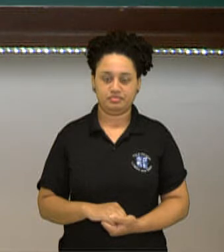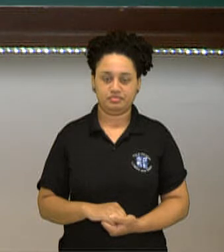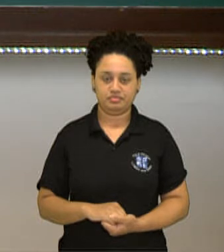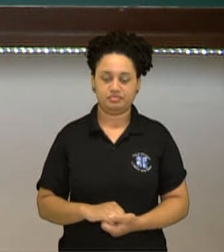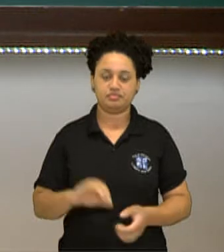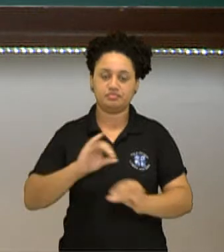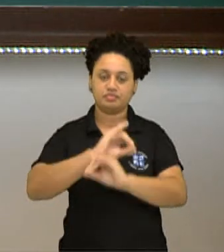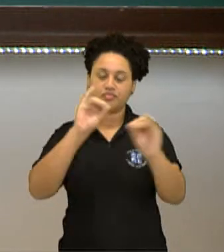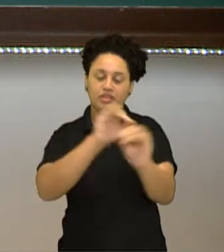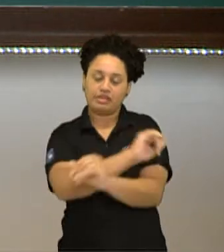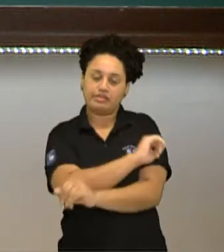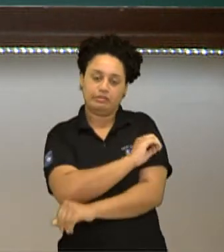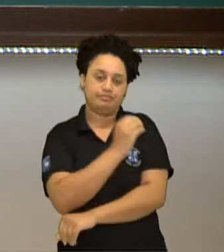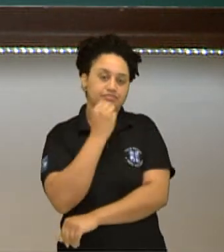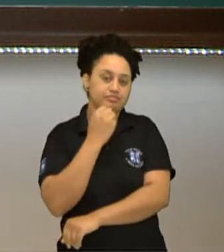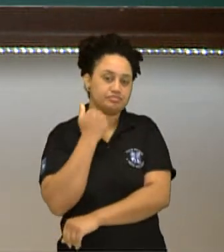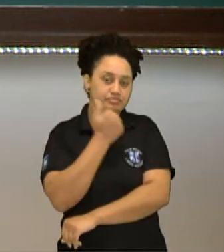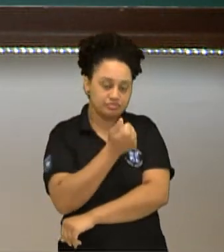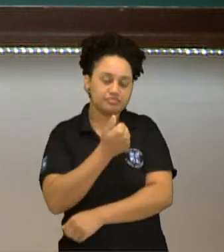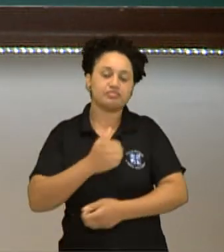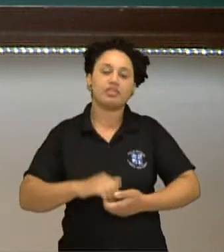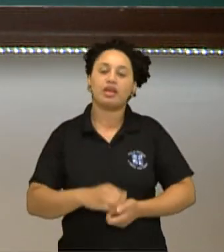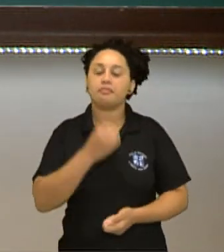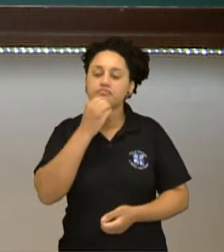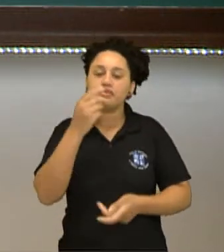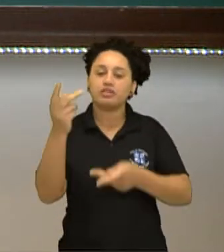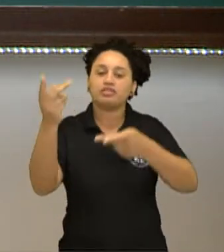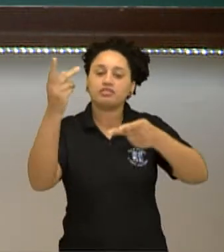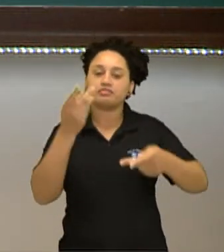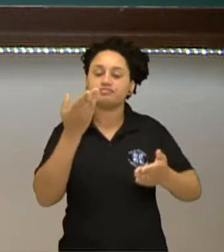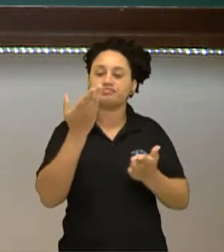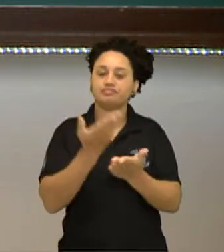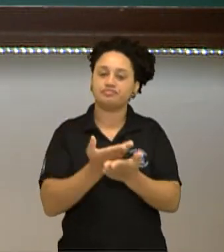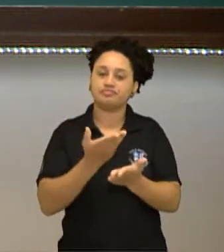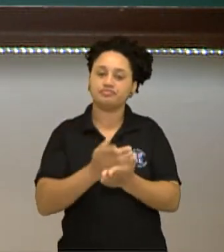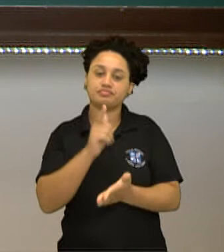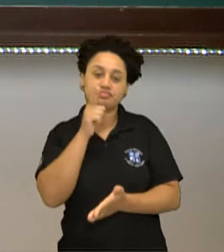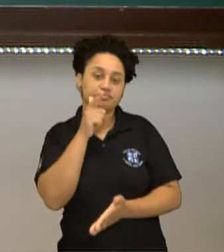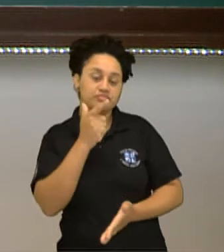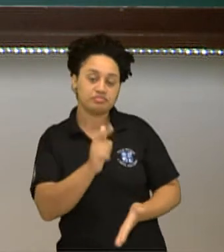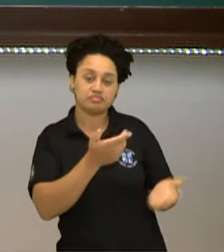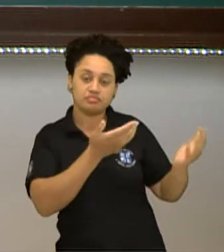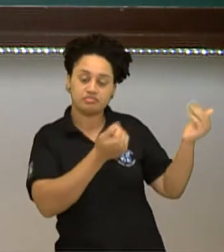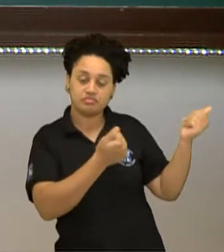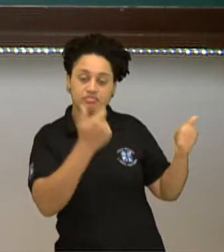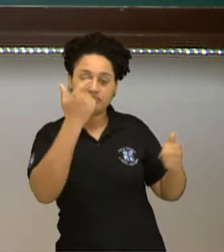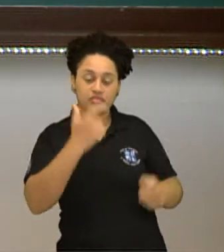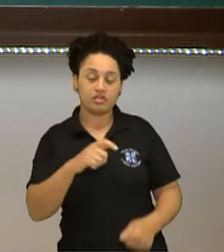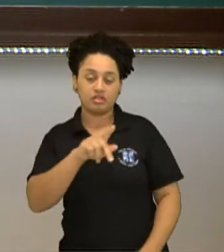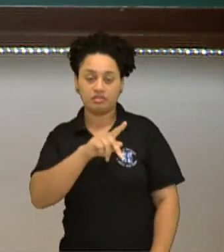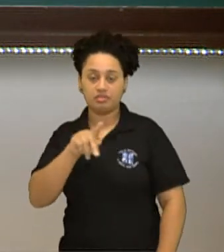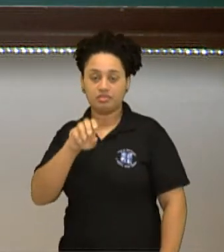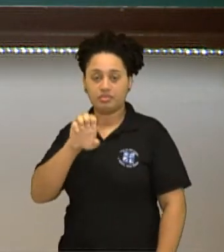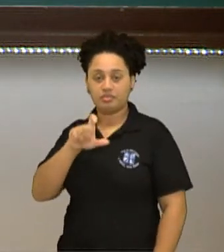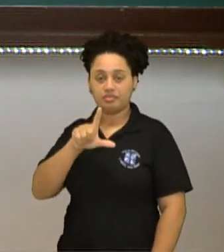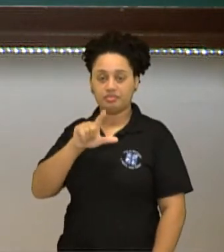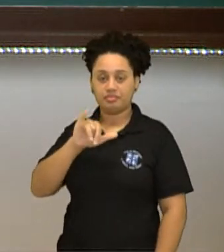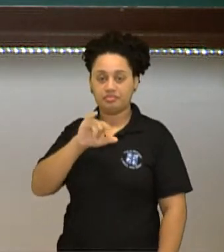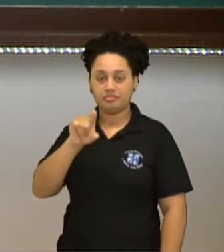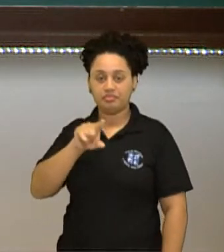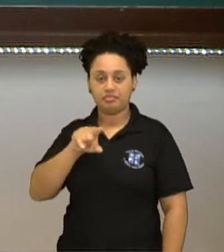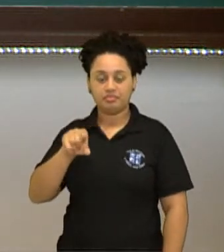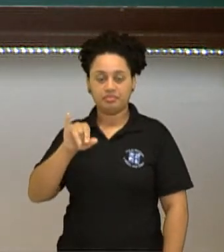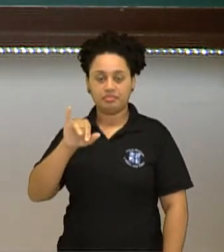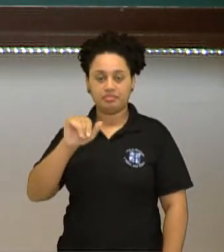Hola chicos, ¿qué tal? Bienvenidos a más una clase de lengua española. Soy la profesora Elisiane y hoy